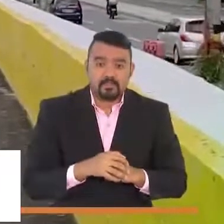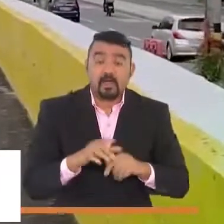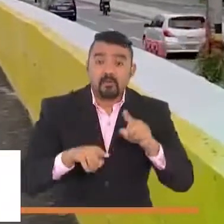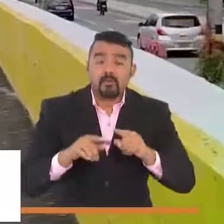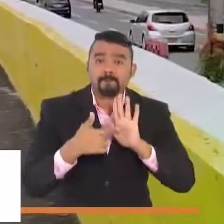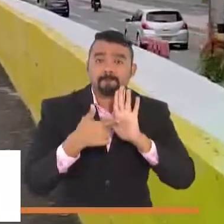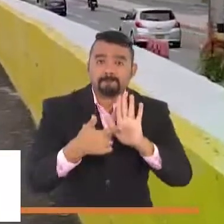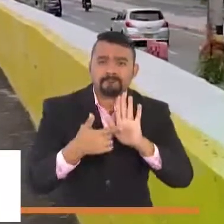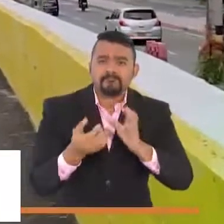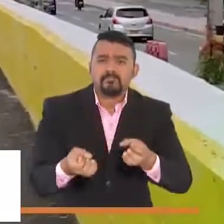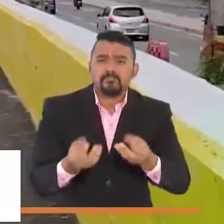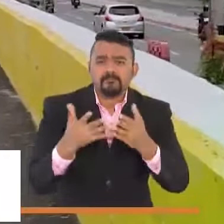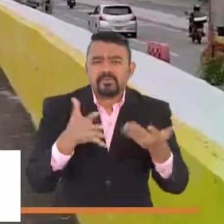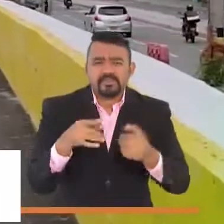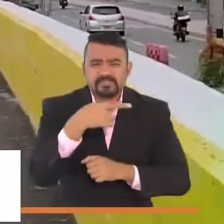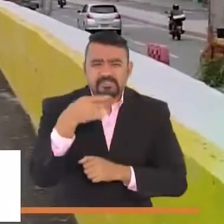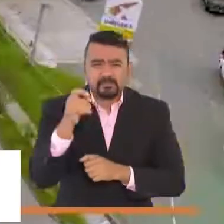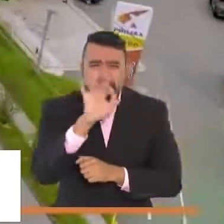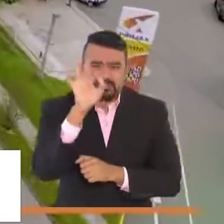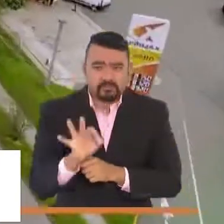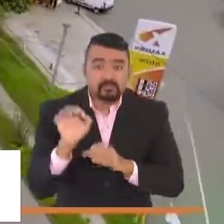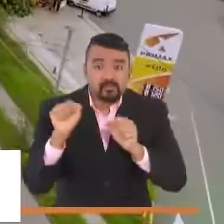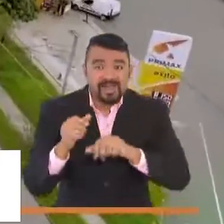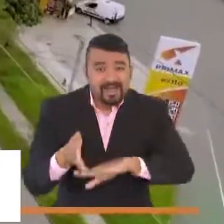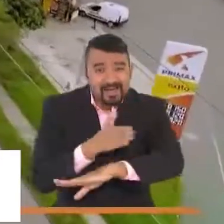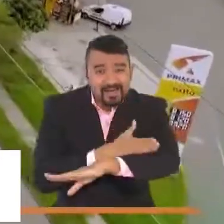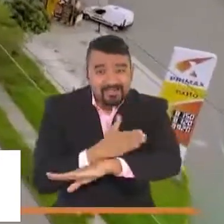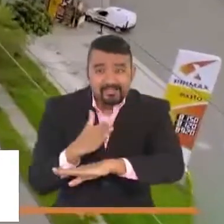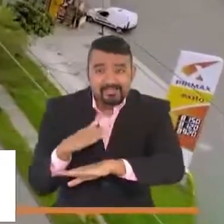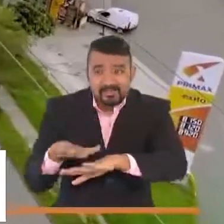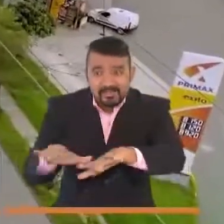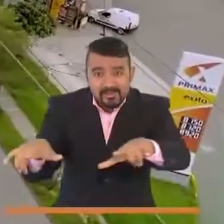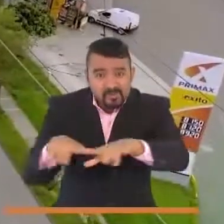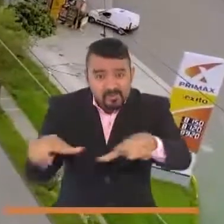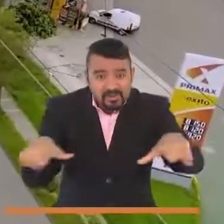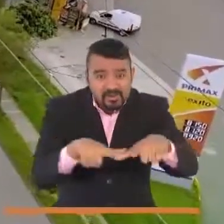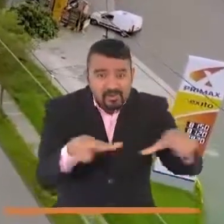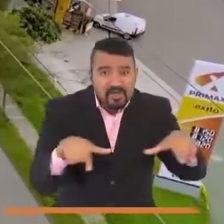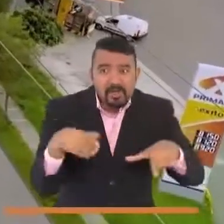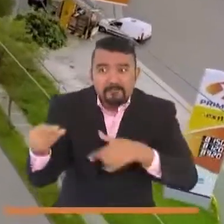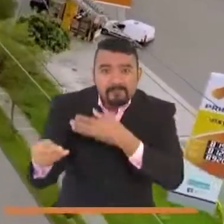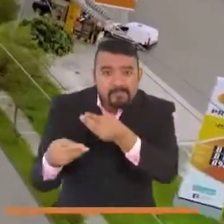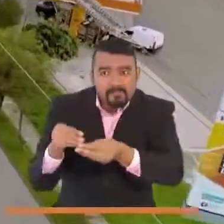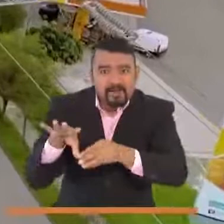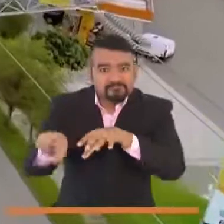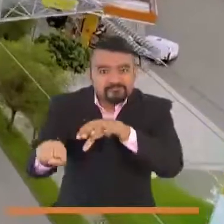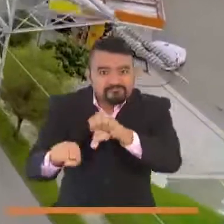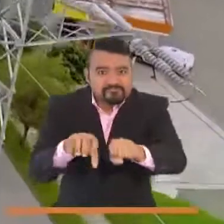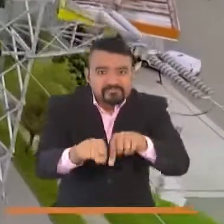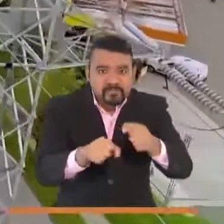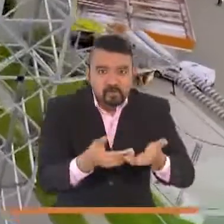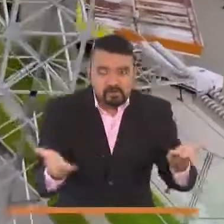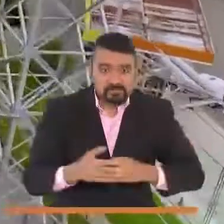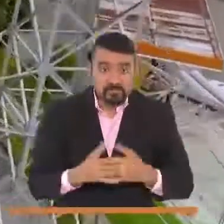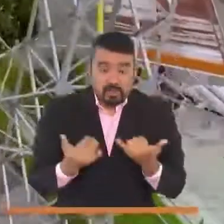económicamente con el 100% de la adquisición de los predios que faltaban. ¿Cuál es la dificultad que tenemos hoy en el área y que le tocará